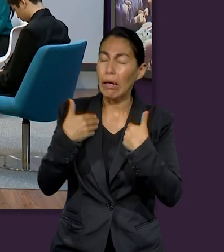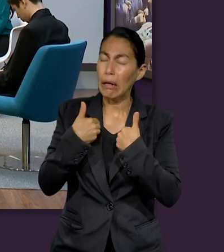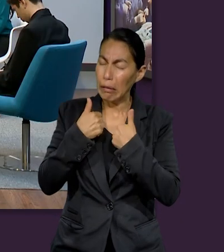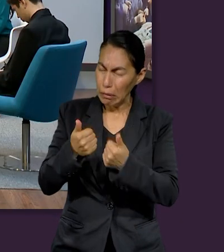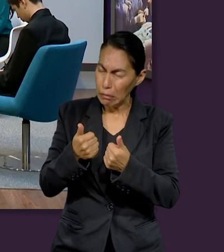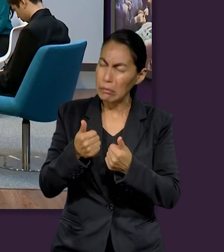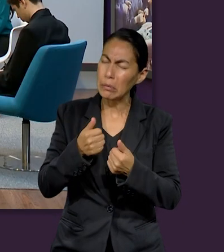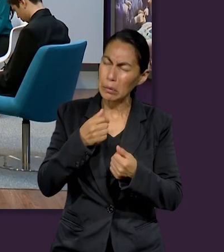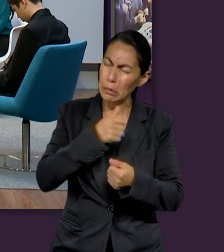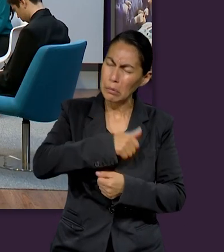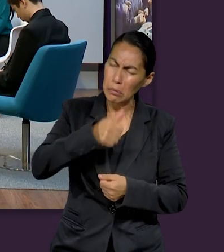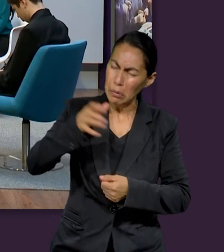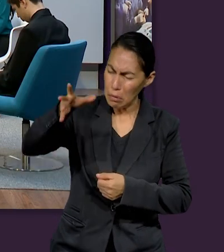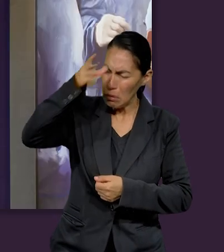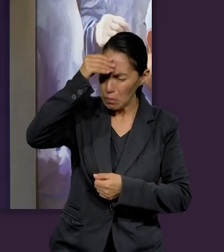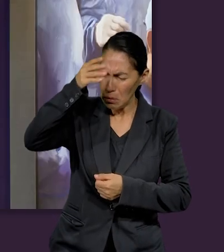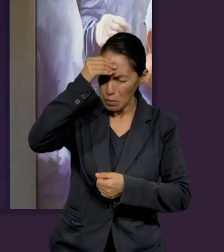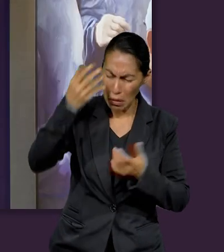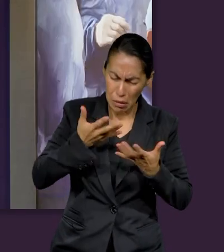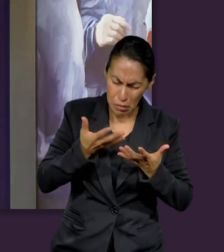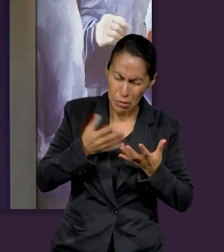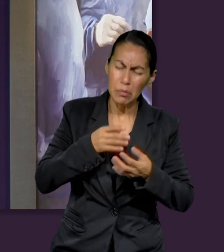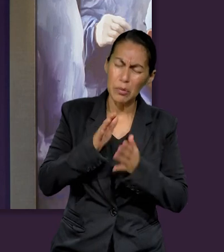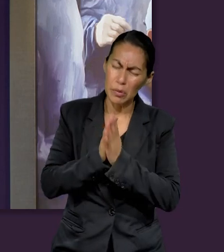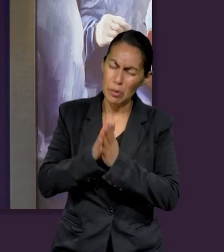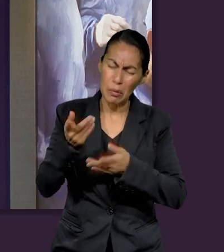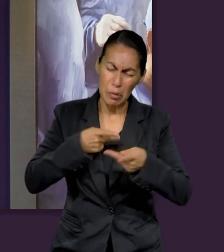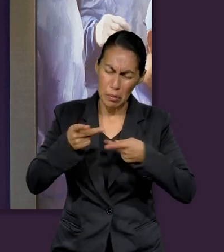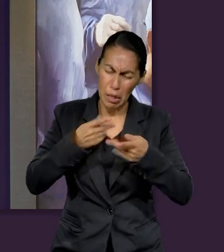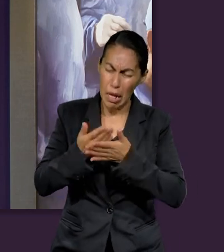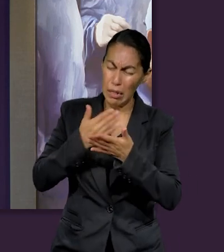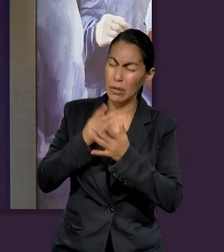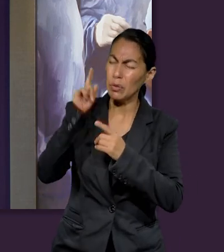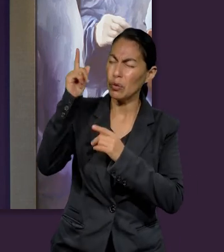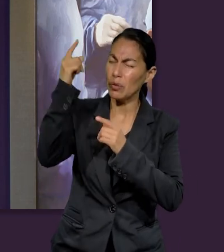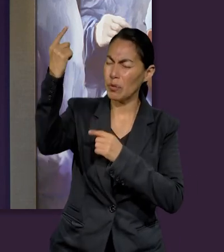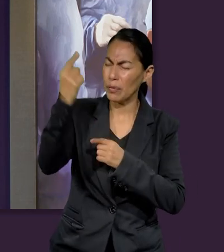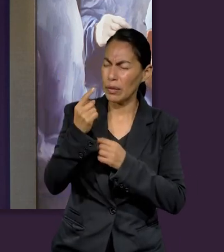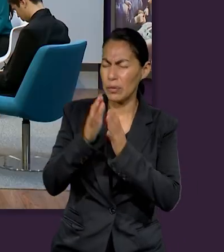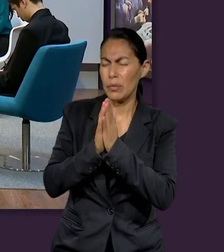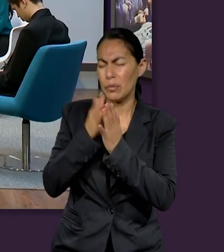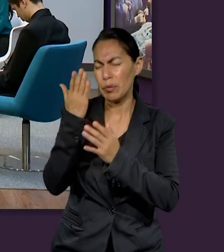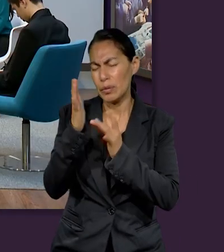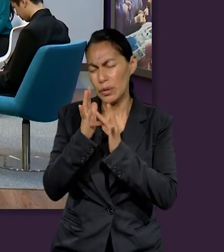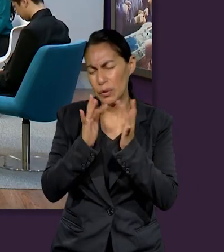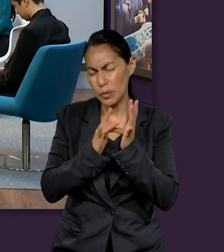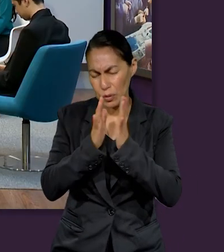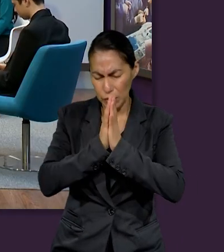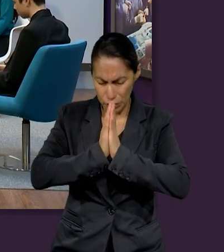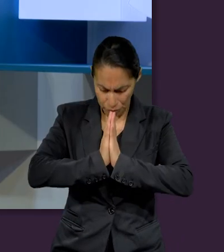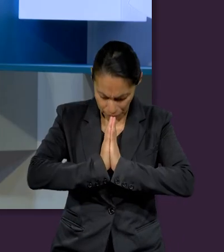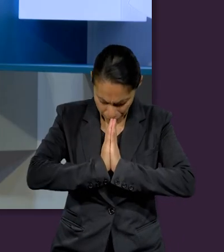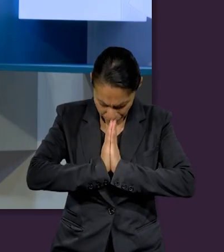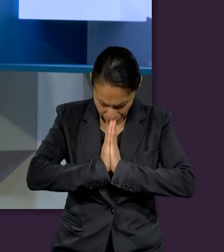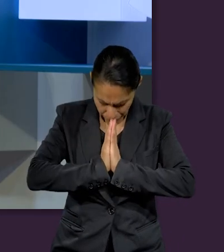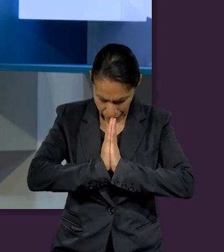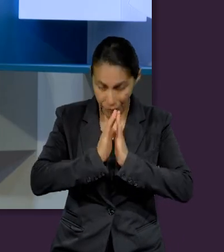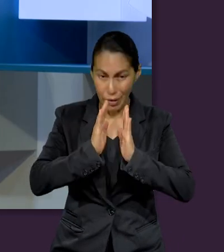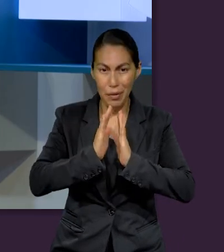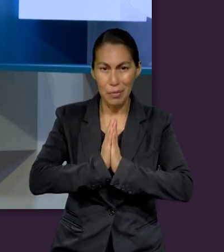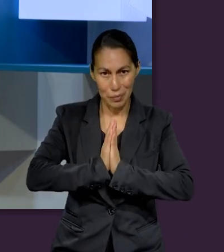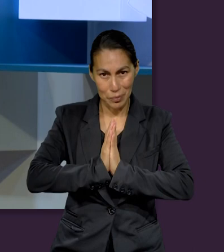aplicarla en nuestra vida señor y que así podamos prepararnos para cuando tú vengas en el nombre de Cristo Jesús Amén gracias